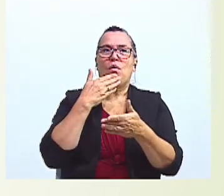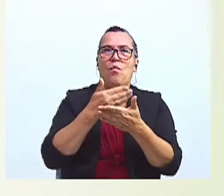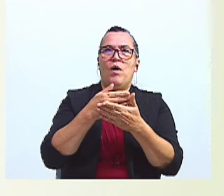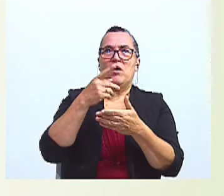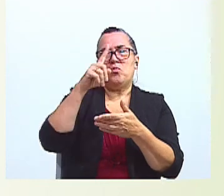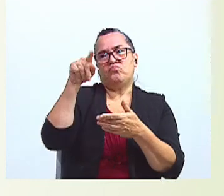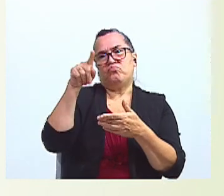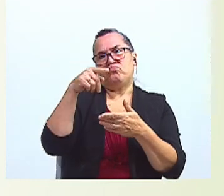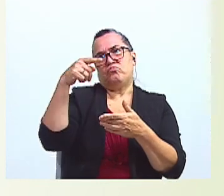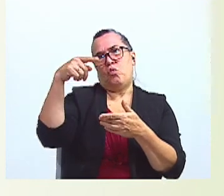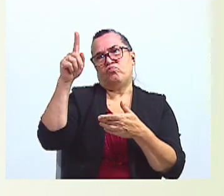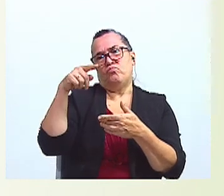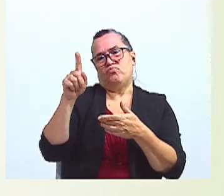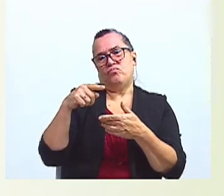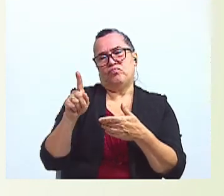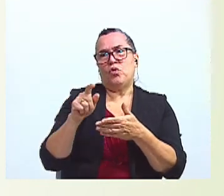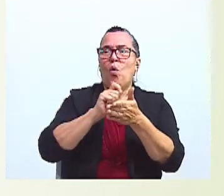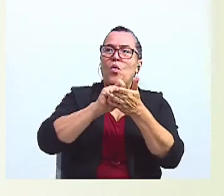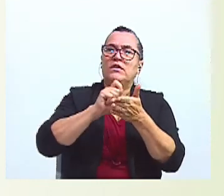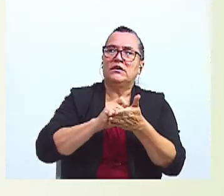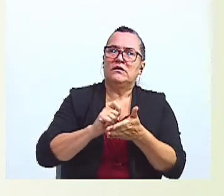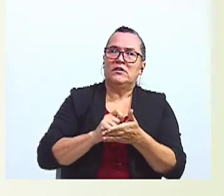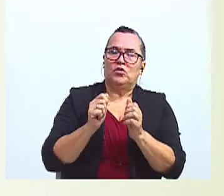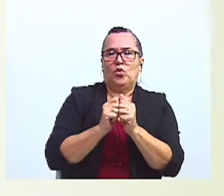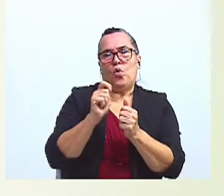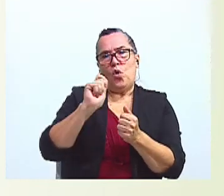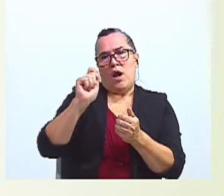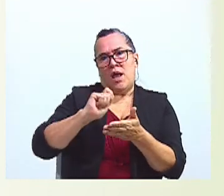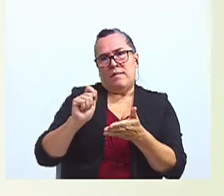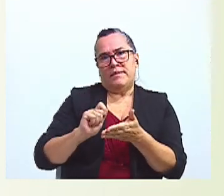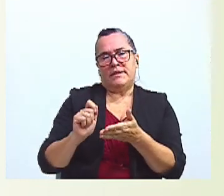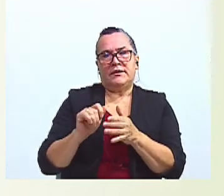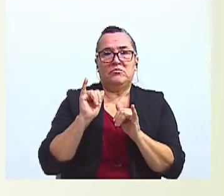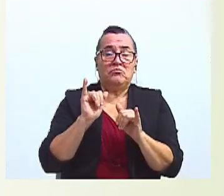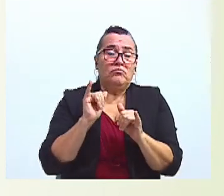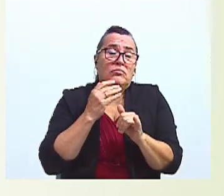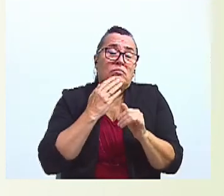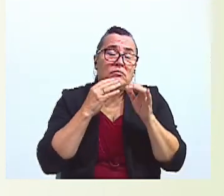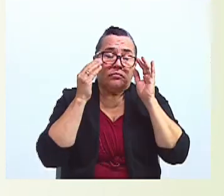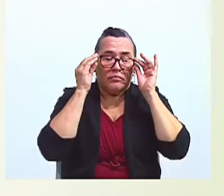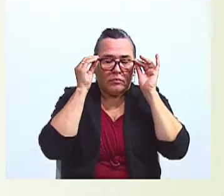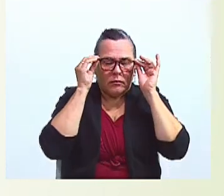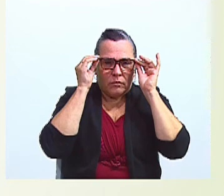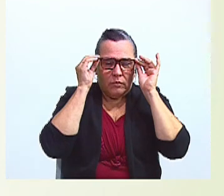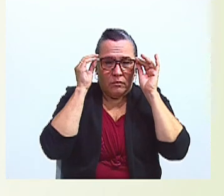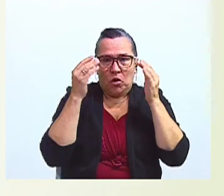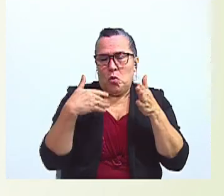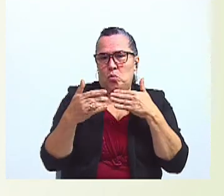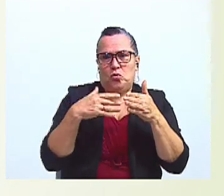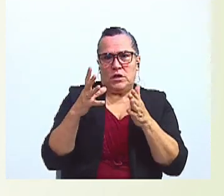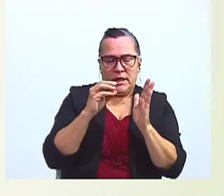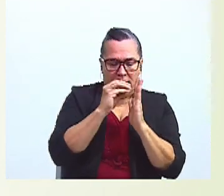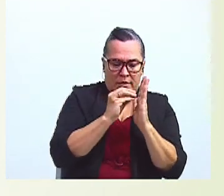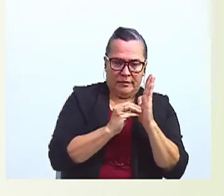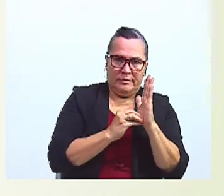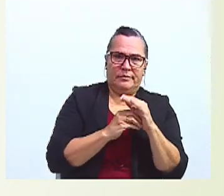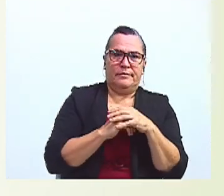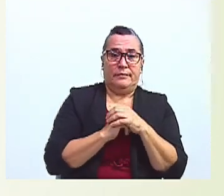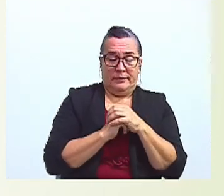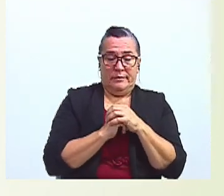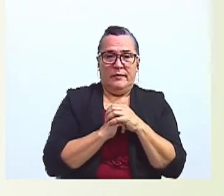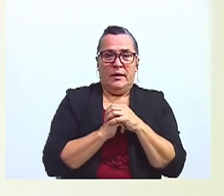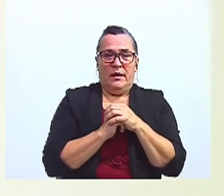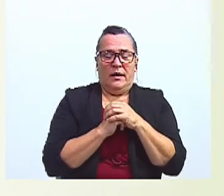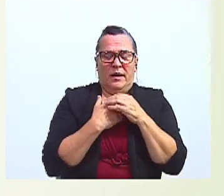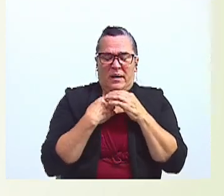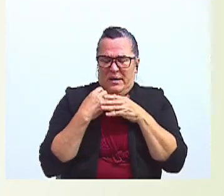X o bien escribiendo con su lápiz, lapicero o colores todo lo que quieran registrar.